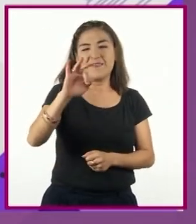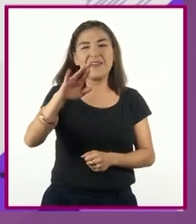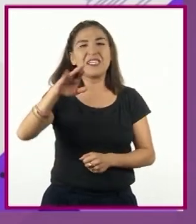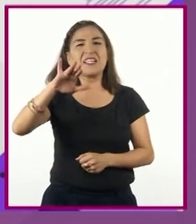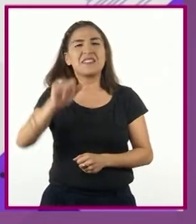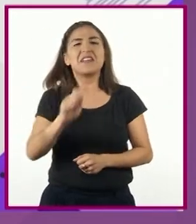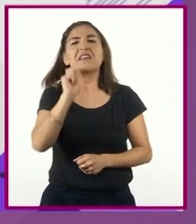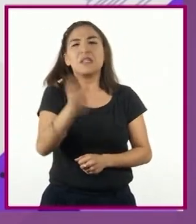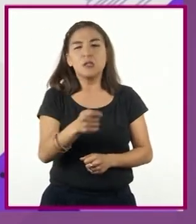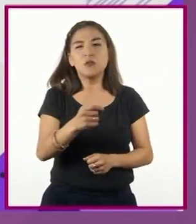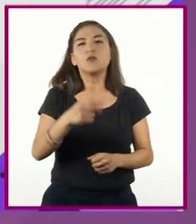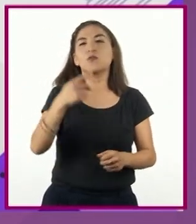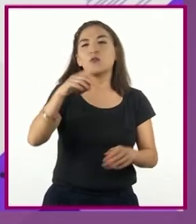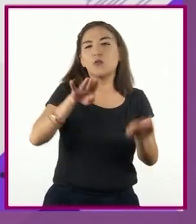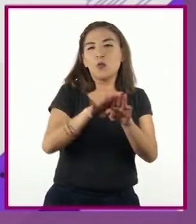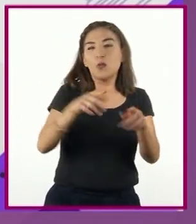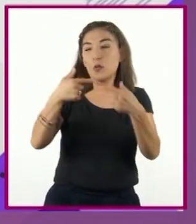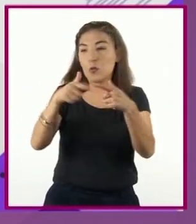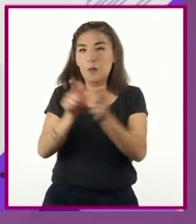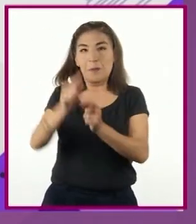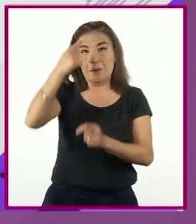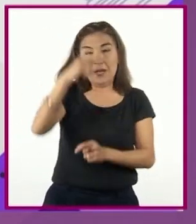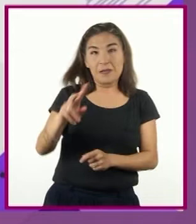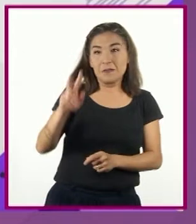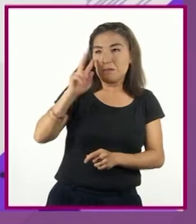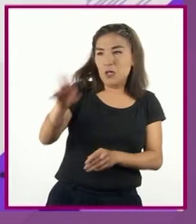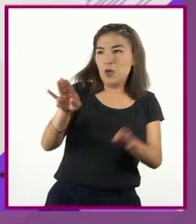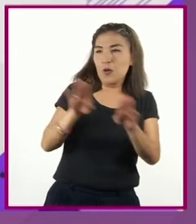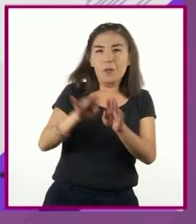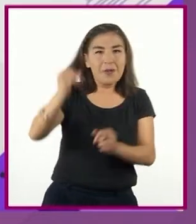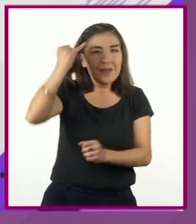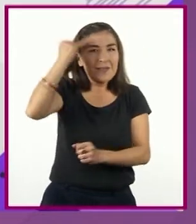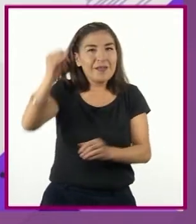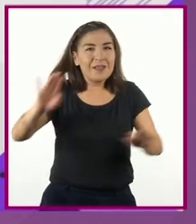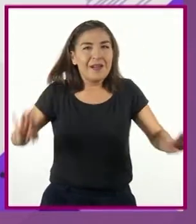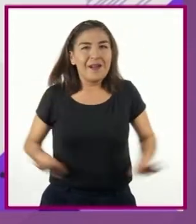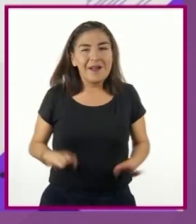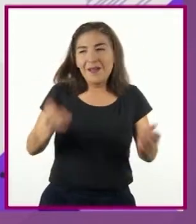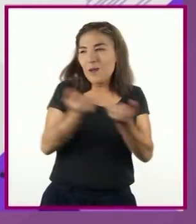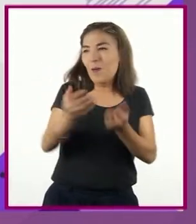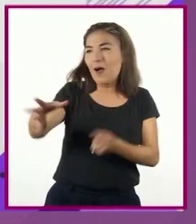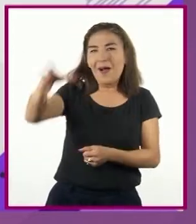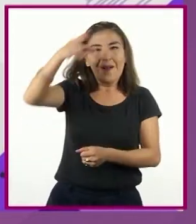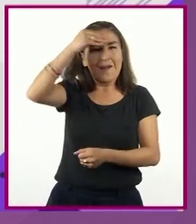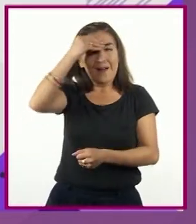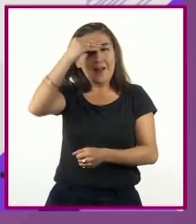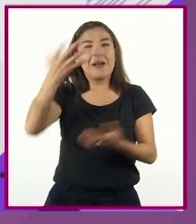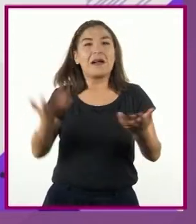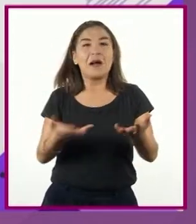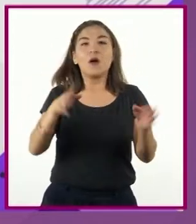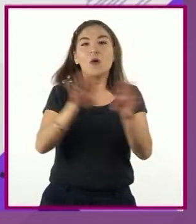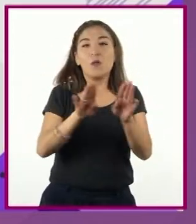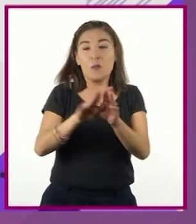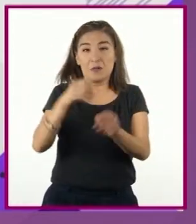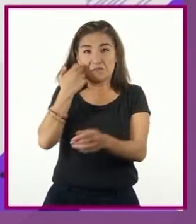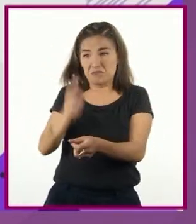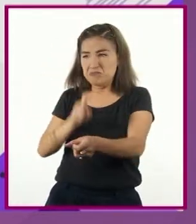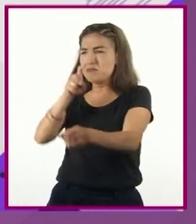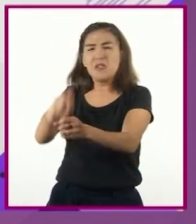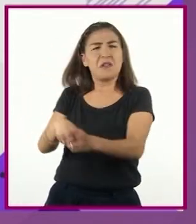grupos que sirven como referentes para establecer ideologías y conductas. No necesariamente se puede pertenecer a